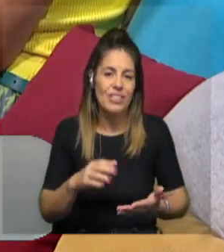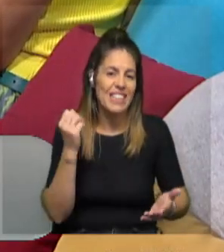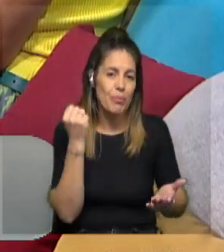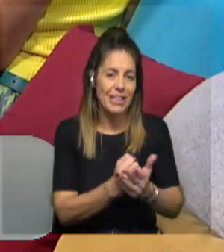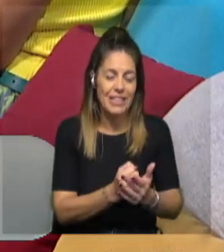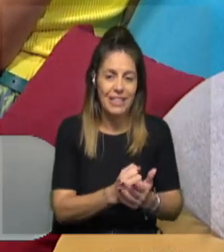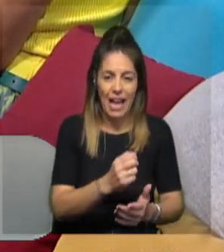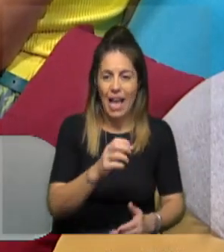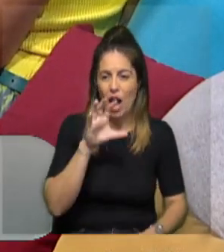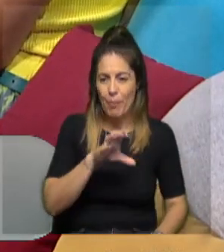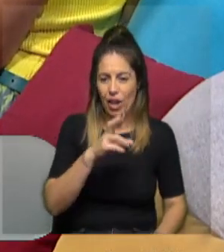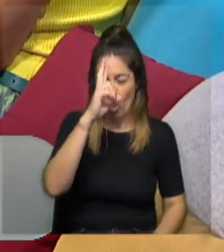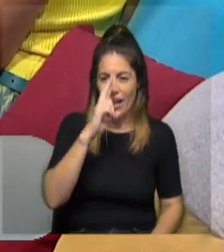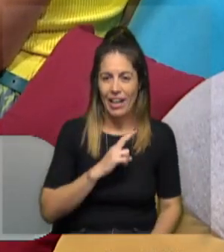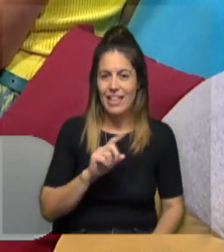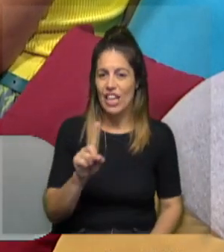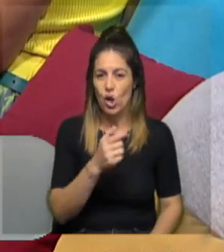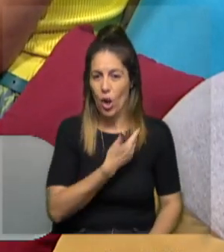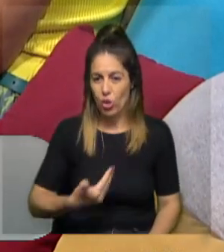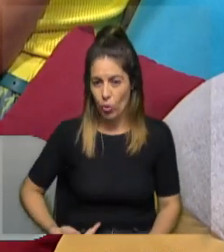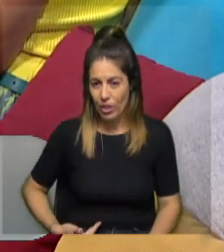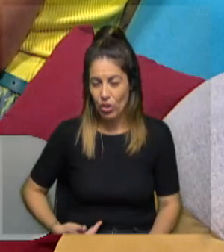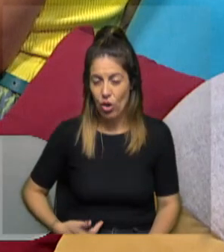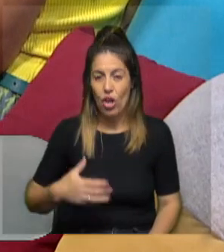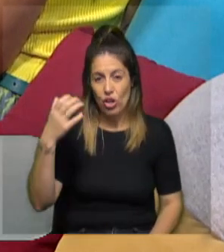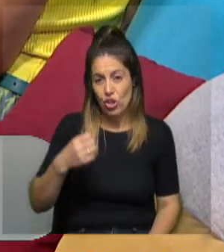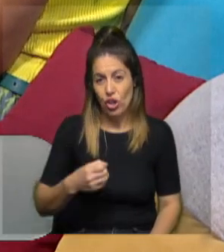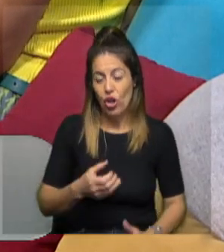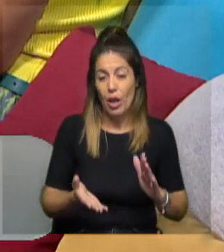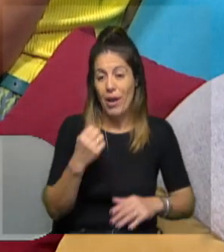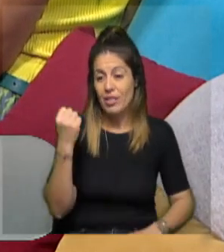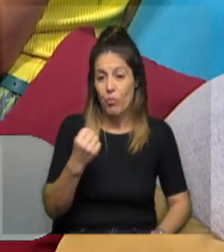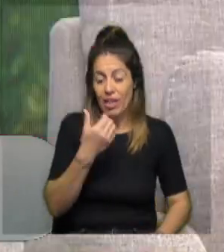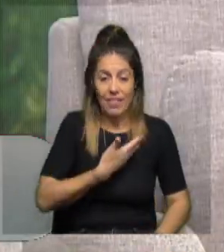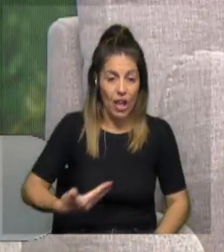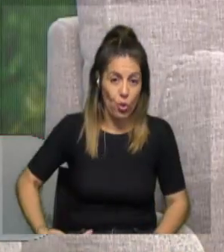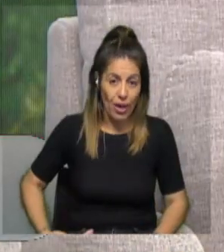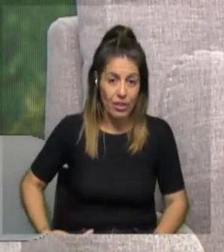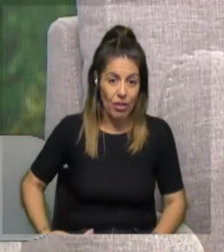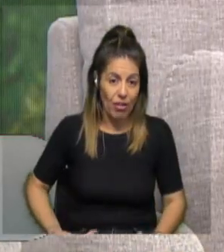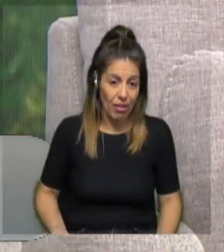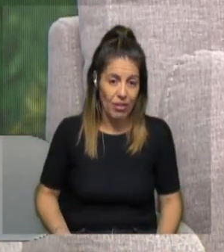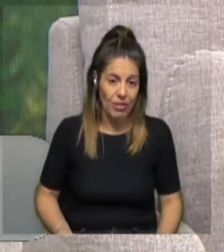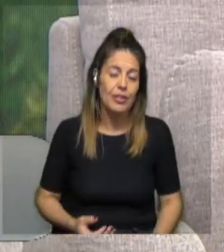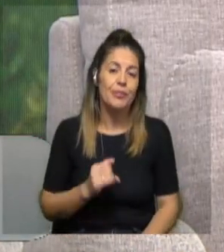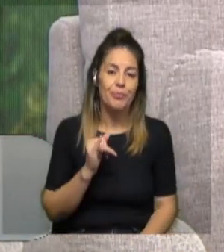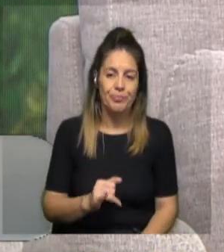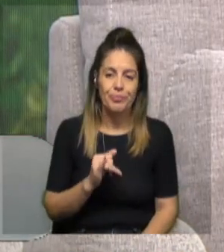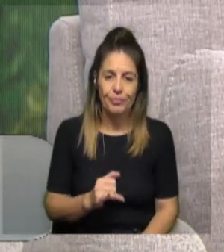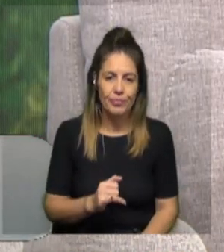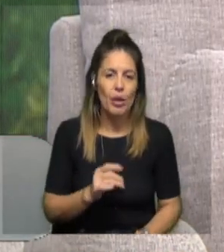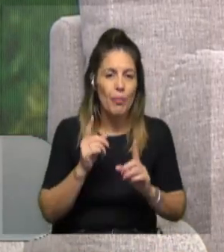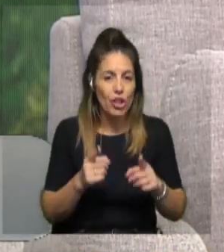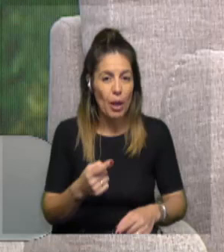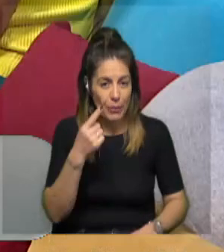dueño. Sí, yo creo que habla mucho más del dueño, de la mascota, que de la mascota. O sea, si sí, pero está también